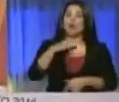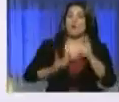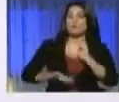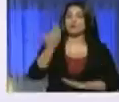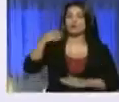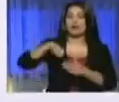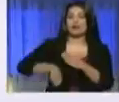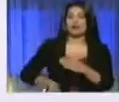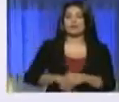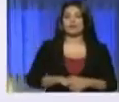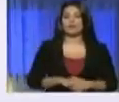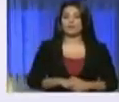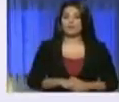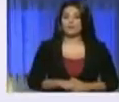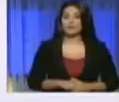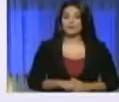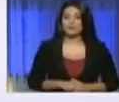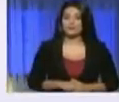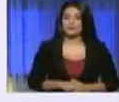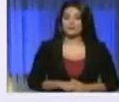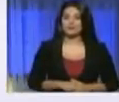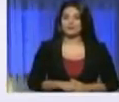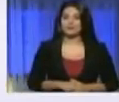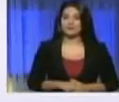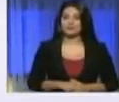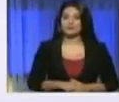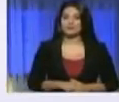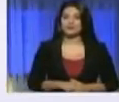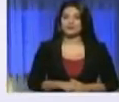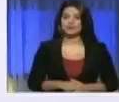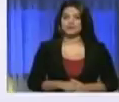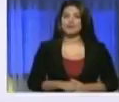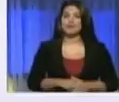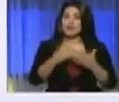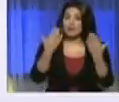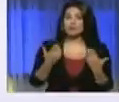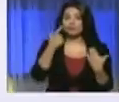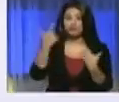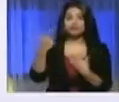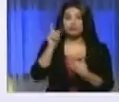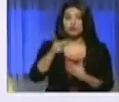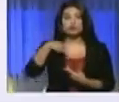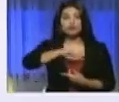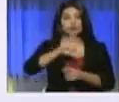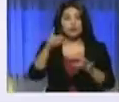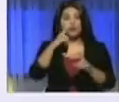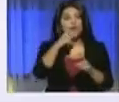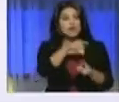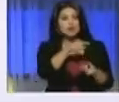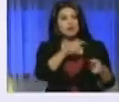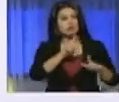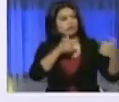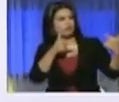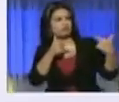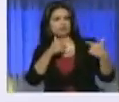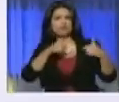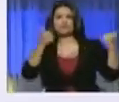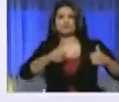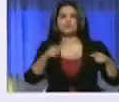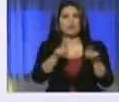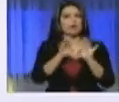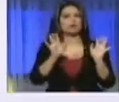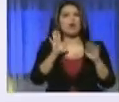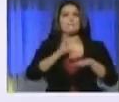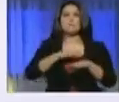salarial. Vengan para acá pues y deróguenlo ustedes. ¿Mm? Y nos van a encontrar de frente. porque